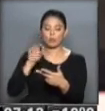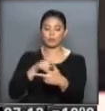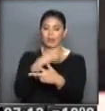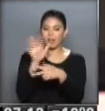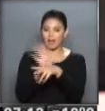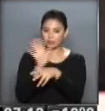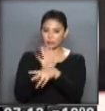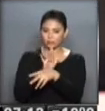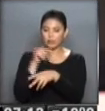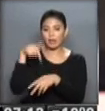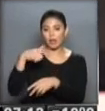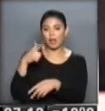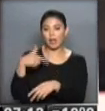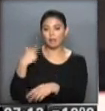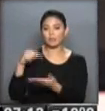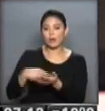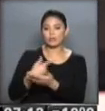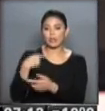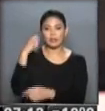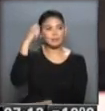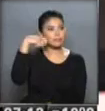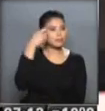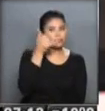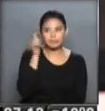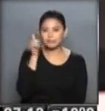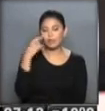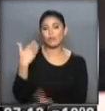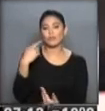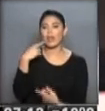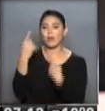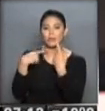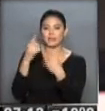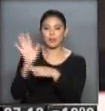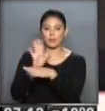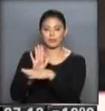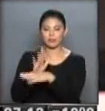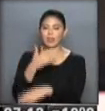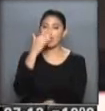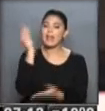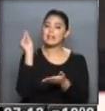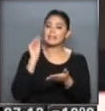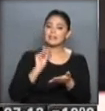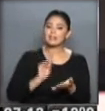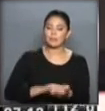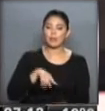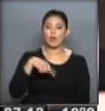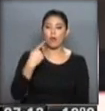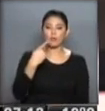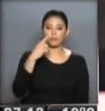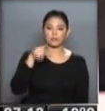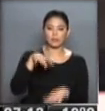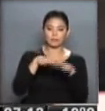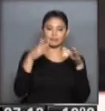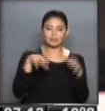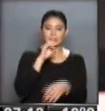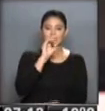entonces que se está rodando en Buenos Aires y tuvimos la oportunidad de hablar con los protagonistas. Y también vamos a estar hablando de Grandiosas, esta